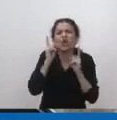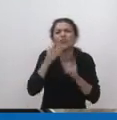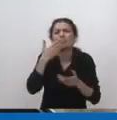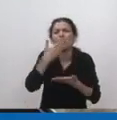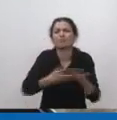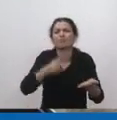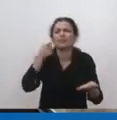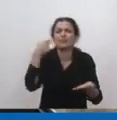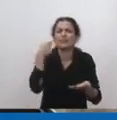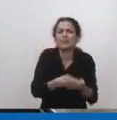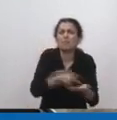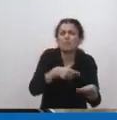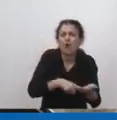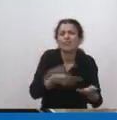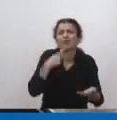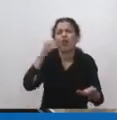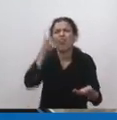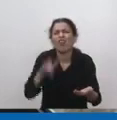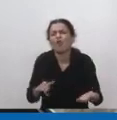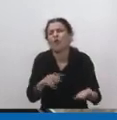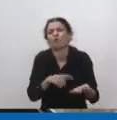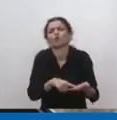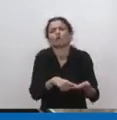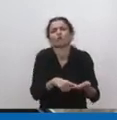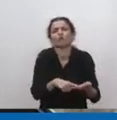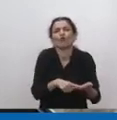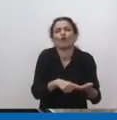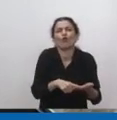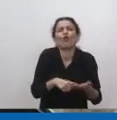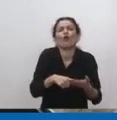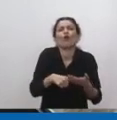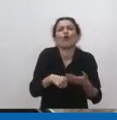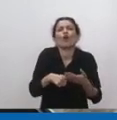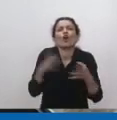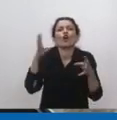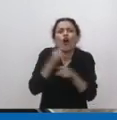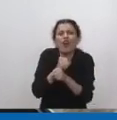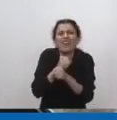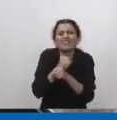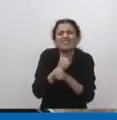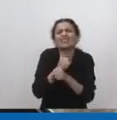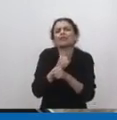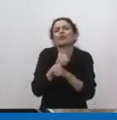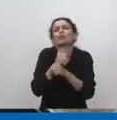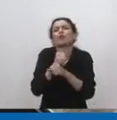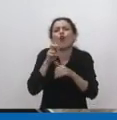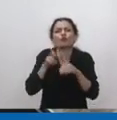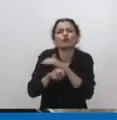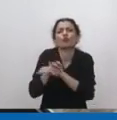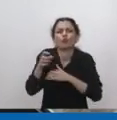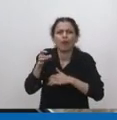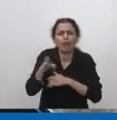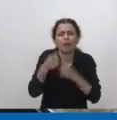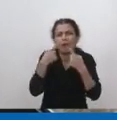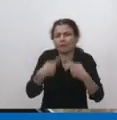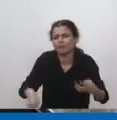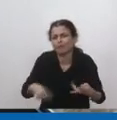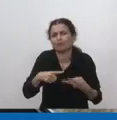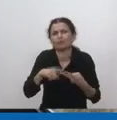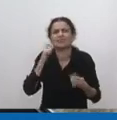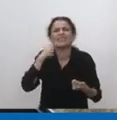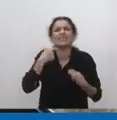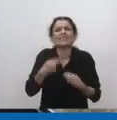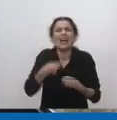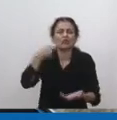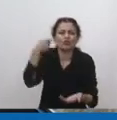las tarifas energéticas, las tarifas de transporte. las tarifas en